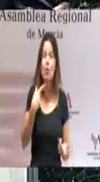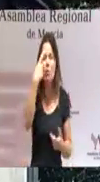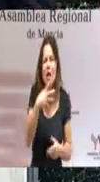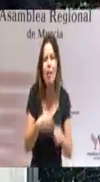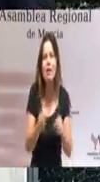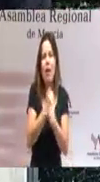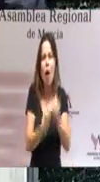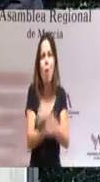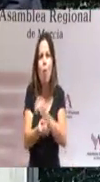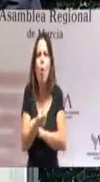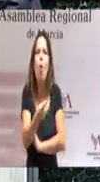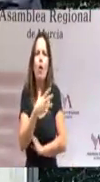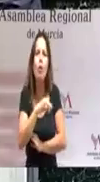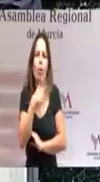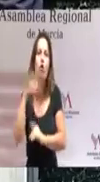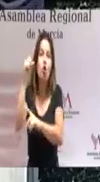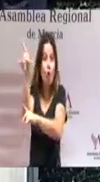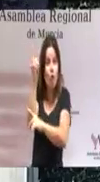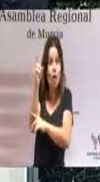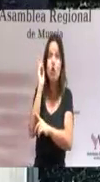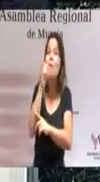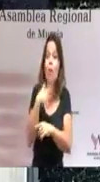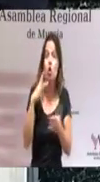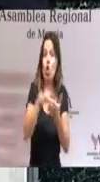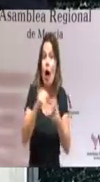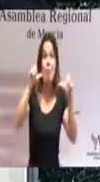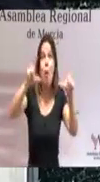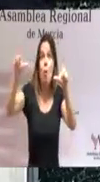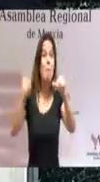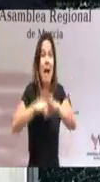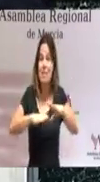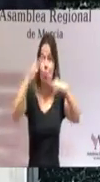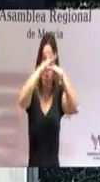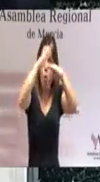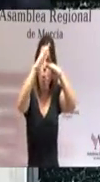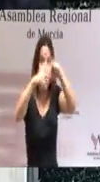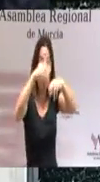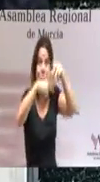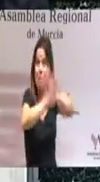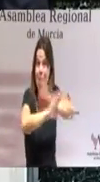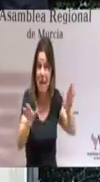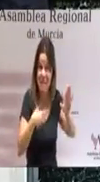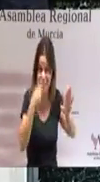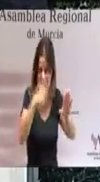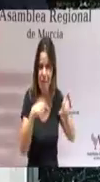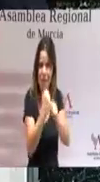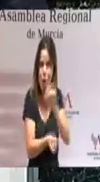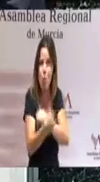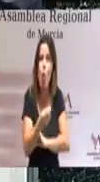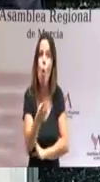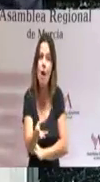con promover la instalación de paneles solares en los tejados? No son datos de este portavoz, son datos de Ermur.